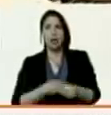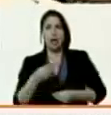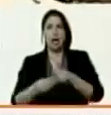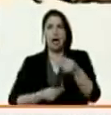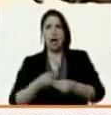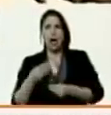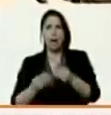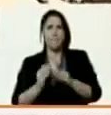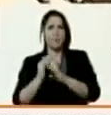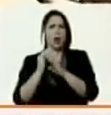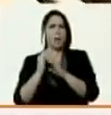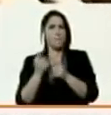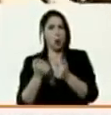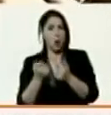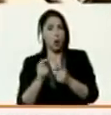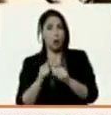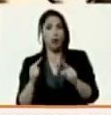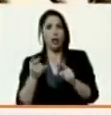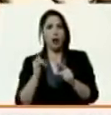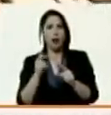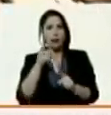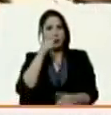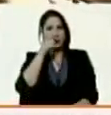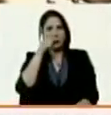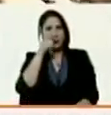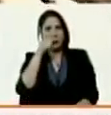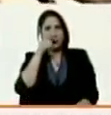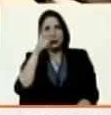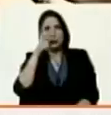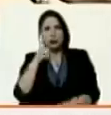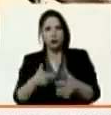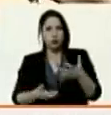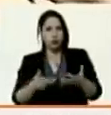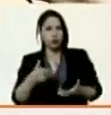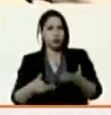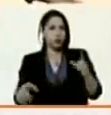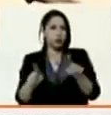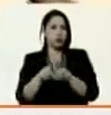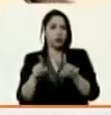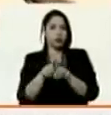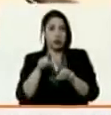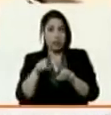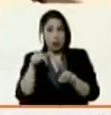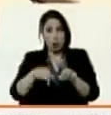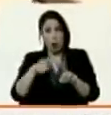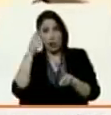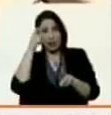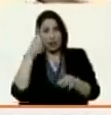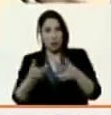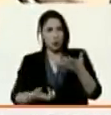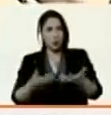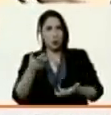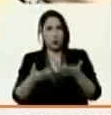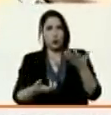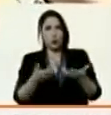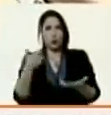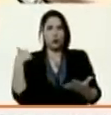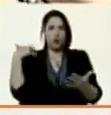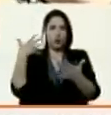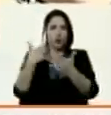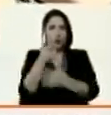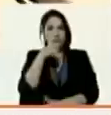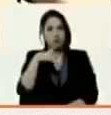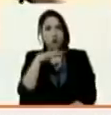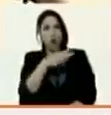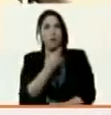detienen un poco pero ahí está internamente una llama encendida y hoy día esa llama esa llama sagrada de los pueblos del fervor